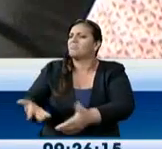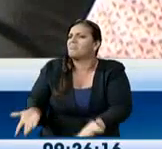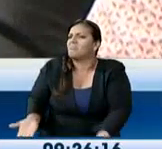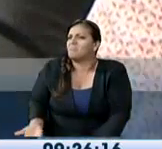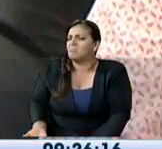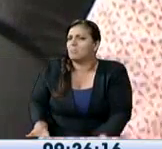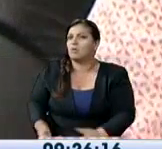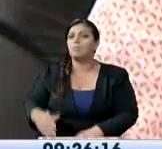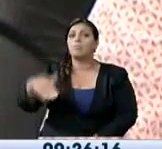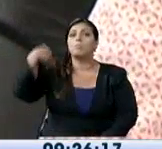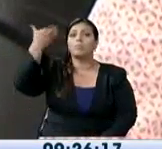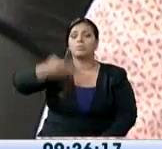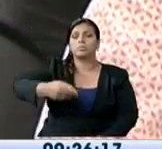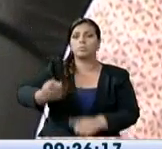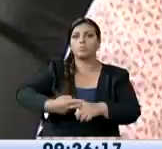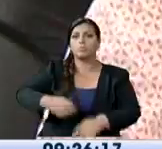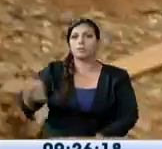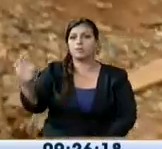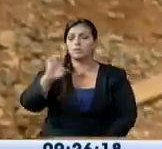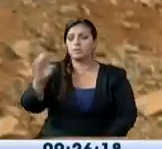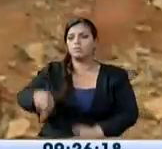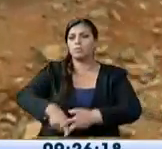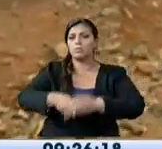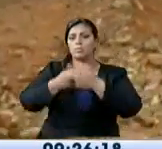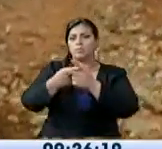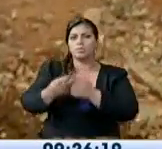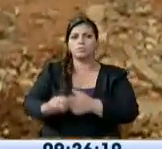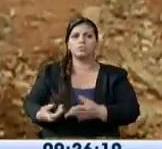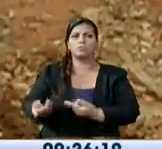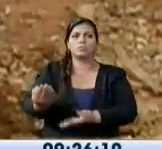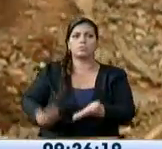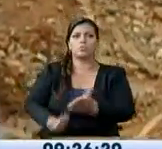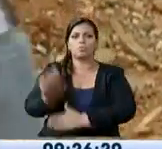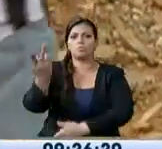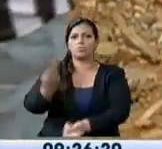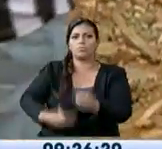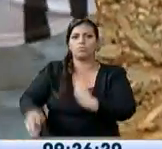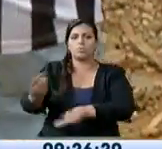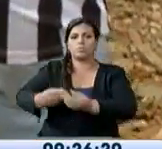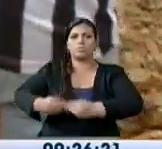ya la venta de estos solares, informó Lorena Vaque.